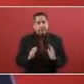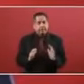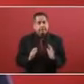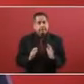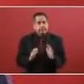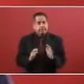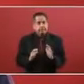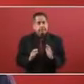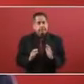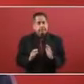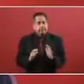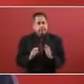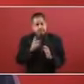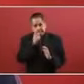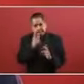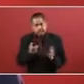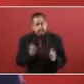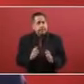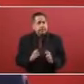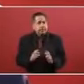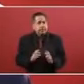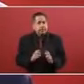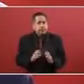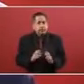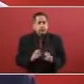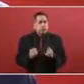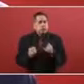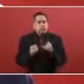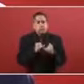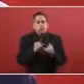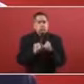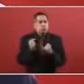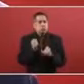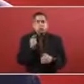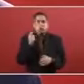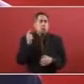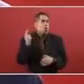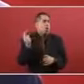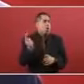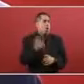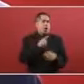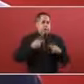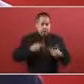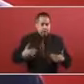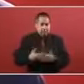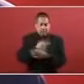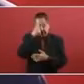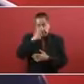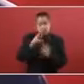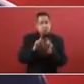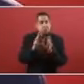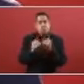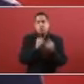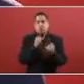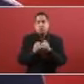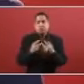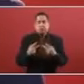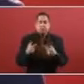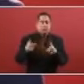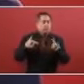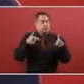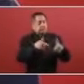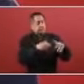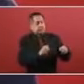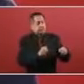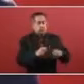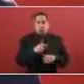decir, pues es la suerte que corren todos los mexicanos. O sea, ¿por qué nosotros